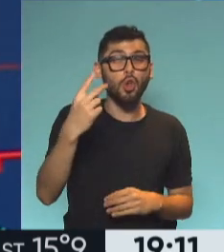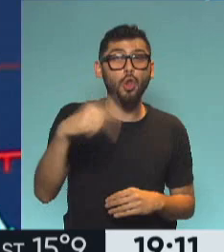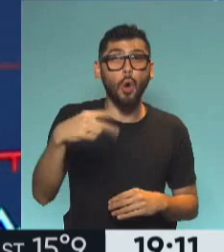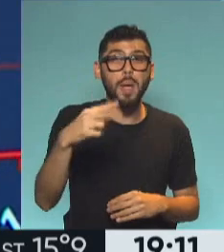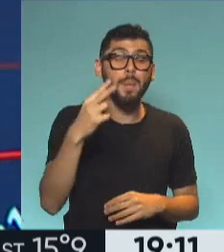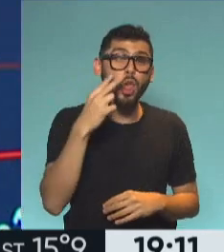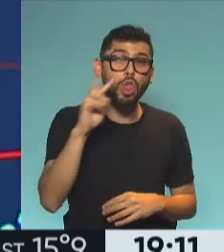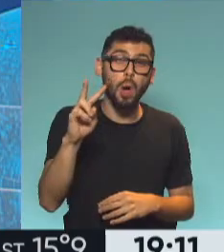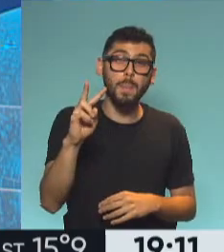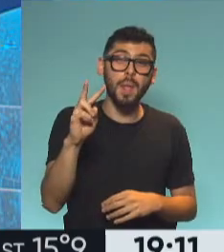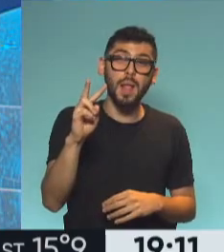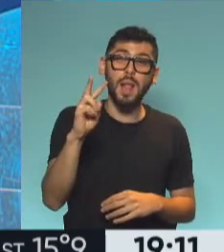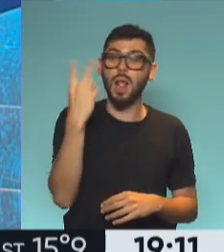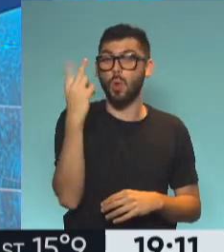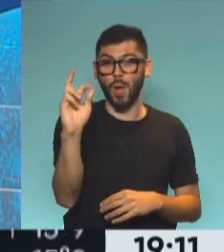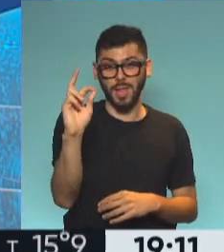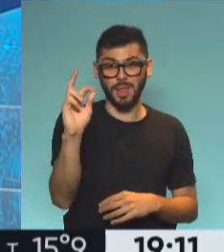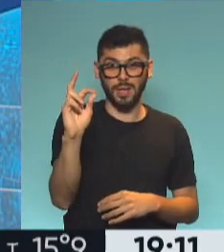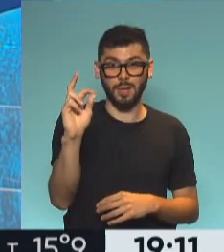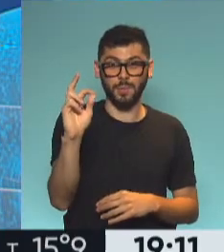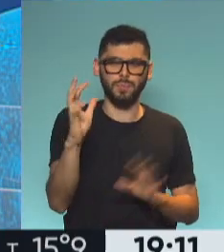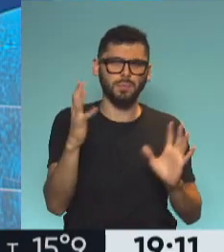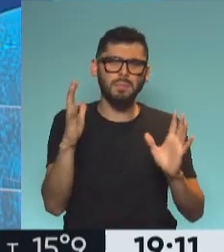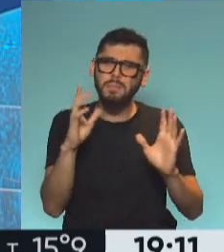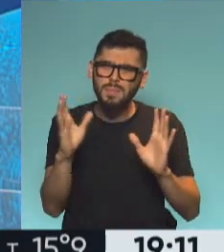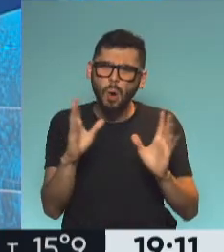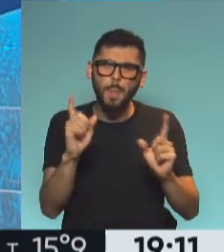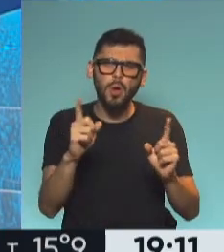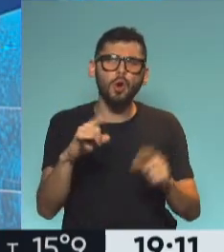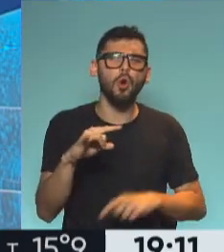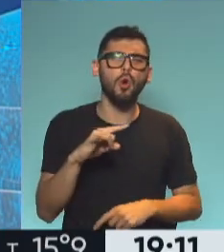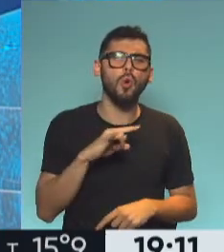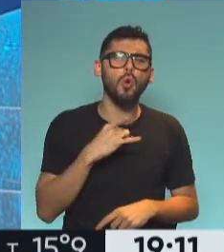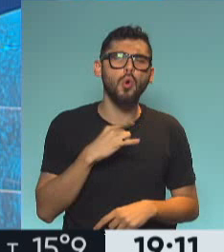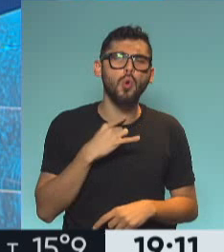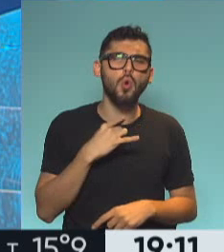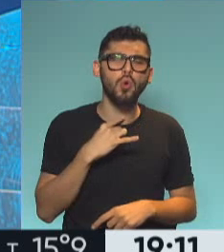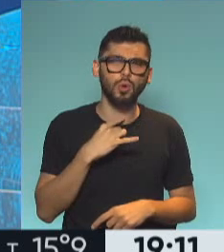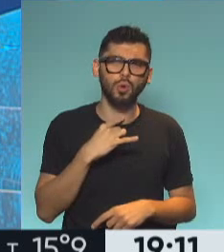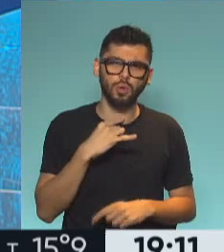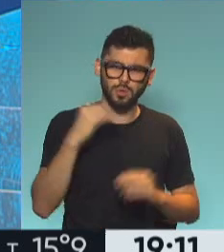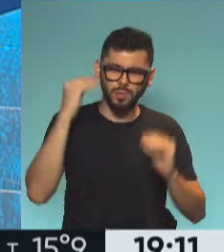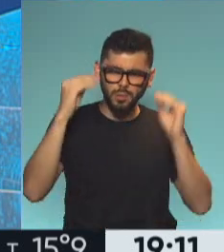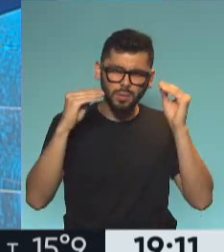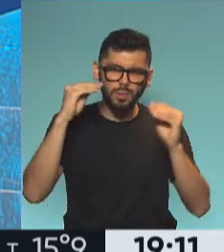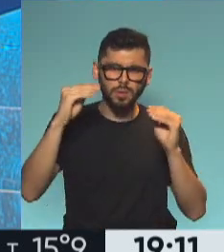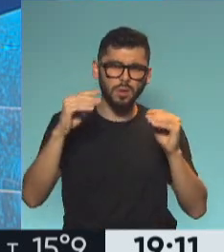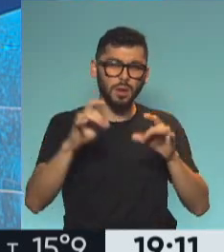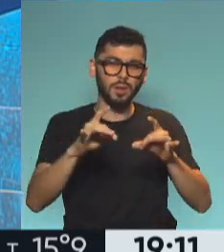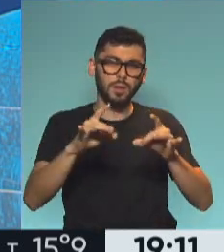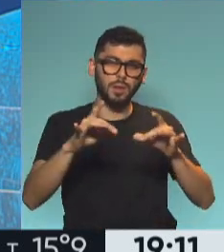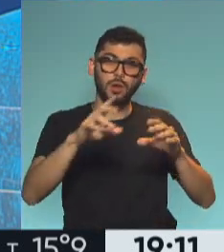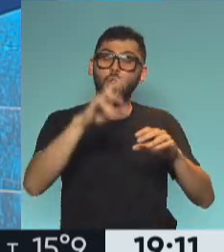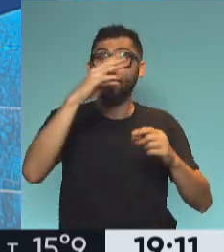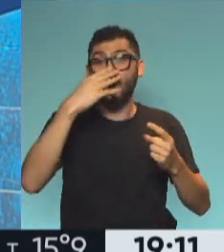del 2020, más o menos. Cuando Jujuy, por ejemplo, tenía, esto era una gran preocupación, sí, quizás un tiempo posterior, cuando